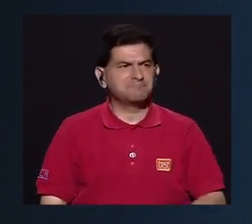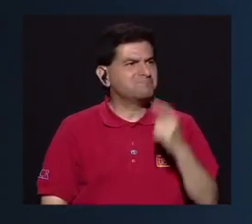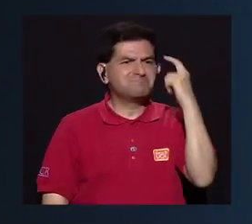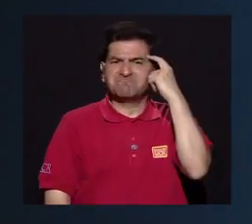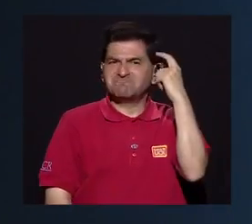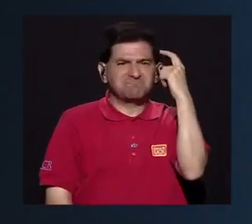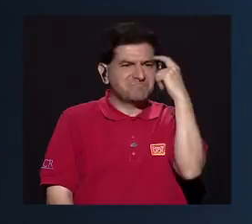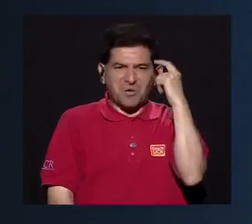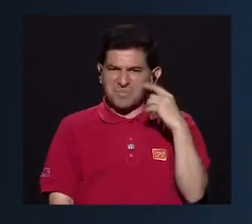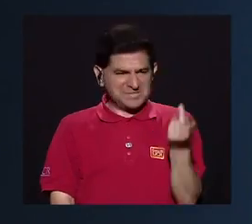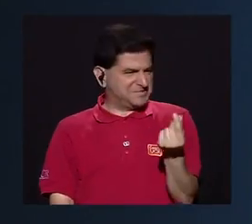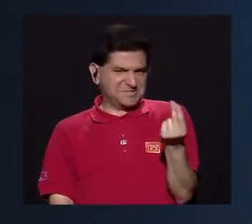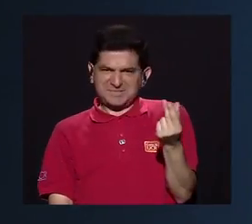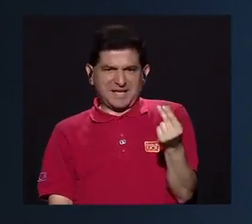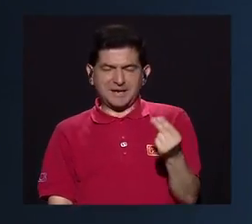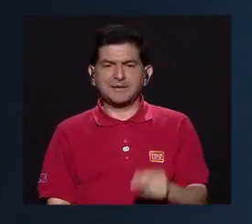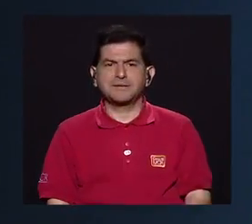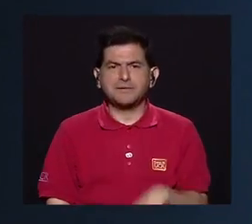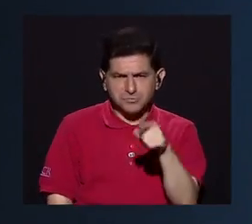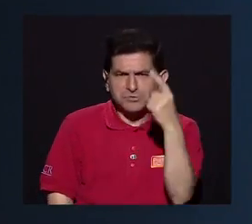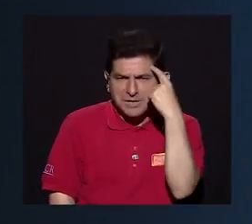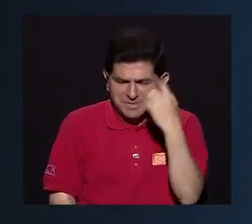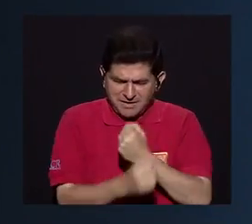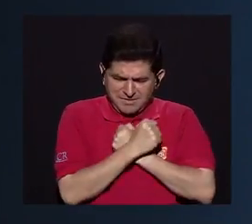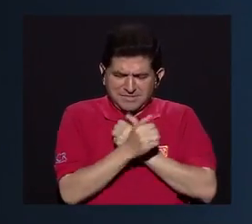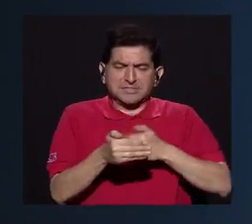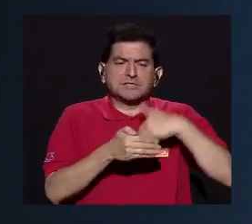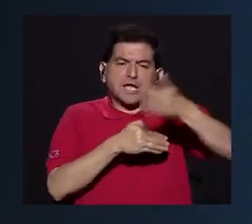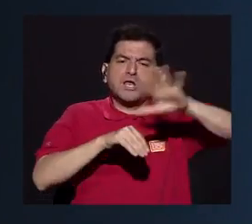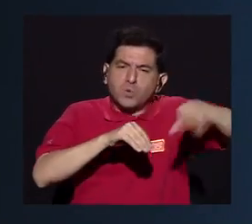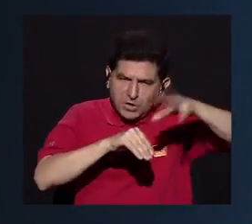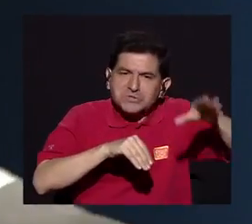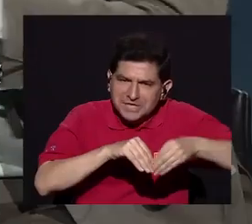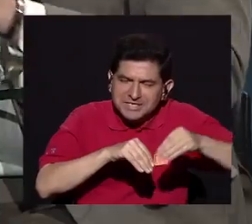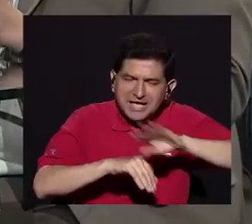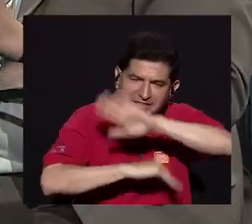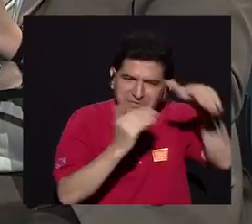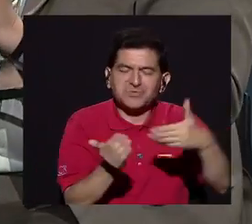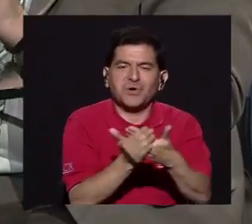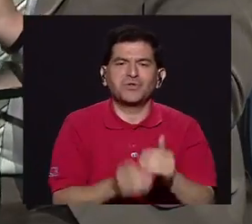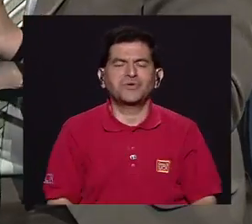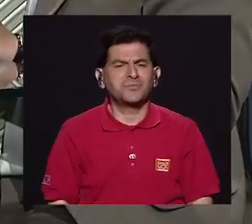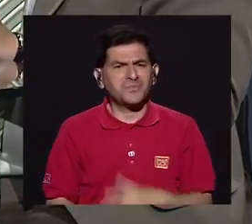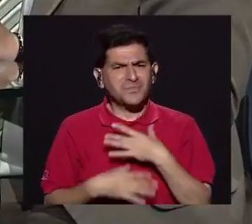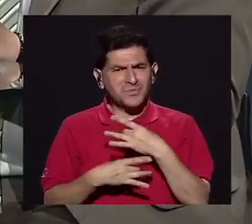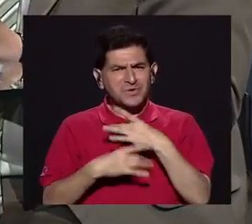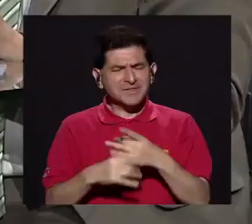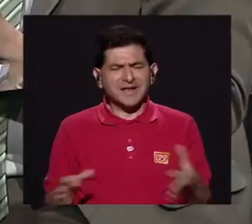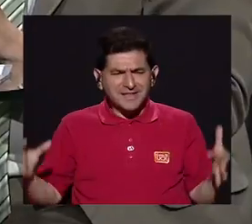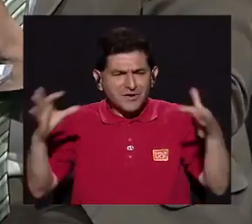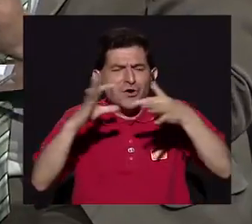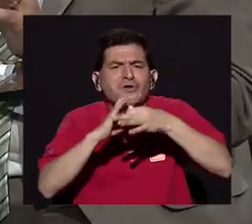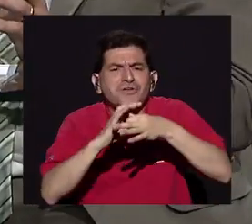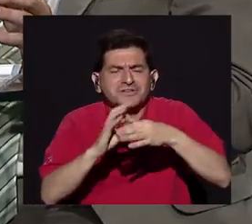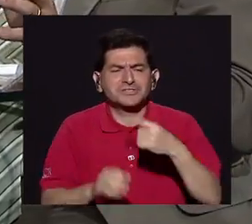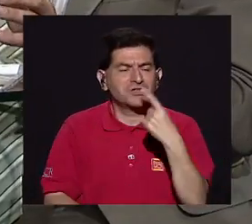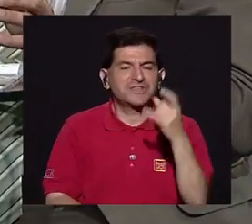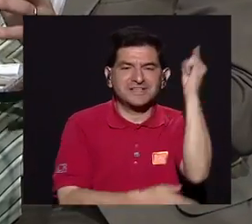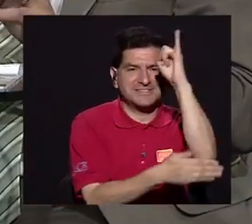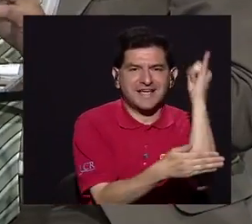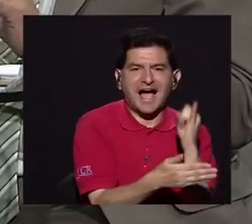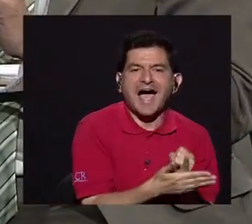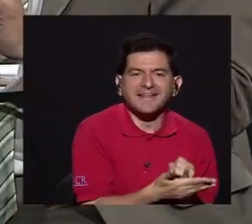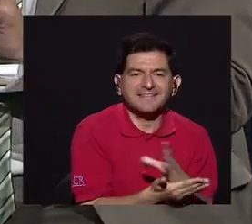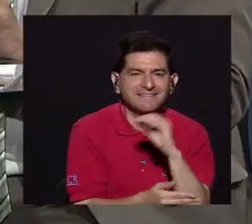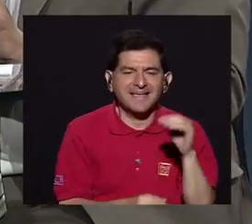no pensar en el dinero, sino primero en tu pasión, y ya después vendrá todo por añadidura. Ahora, vea qué interesante esa conexión que usted hace entre el